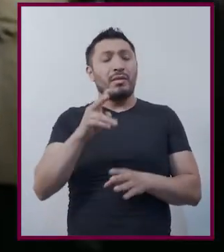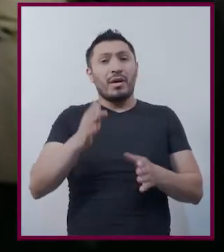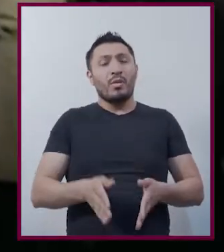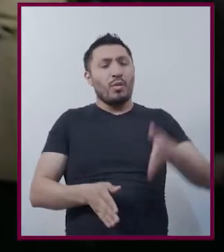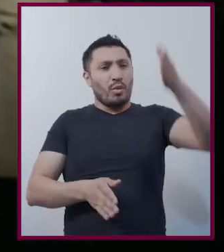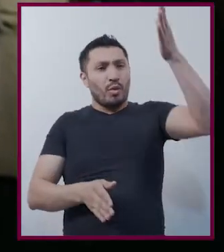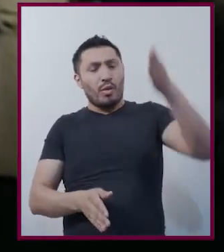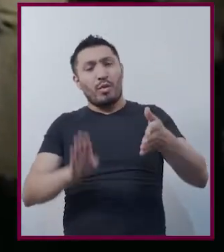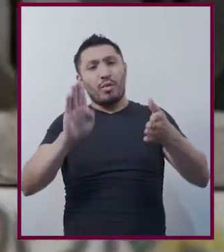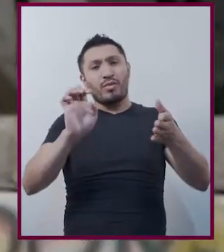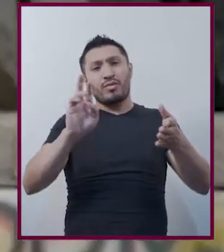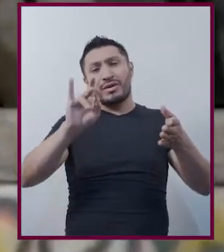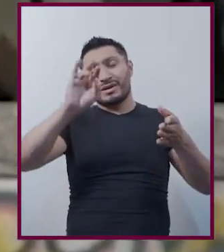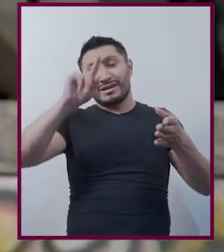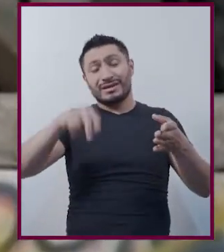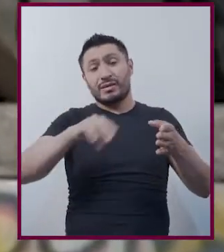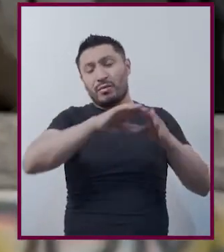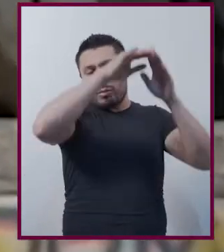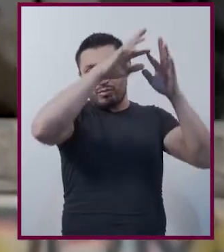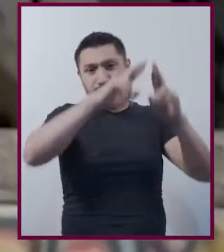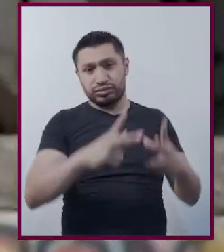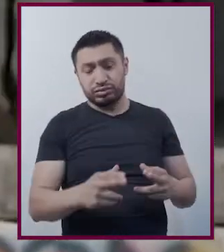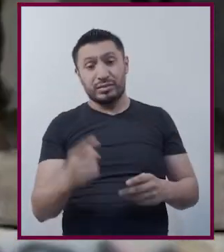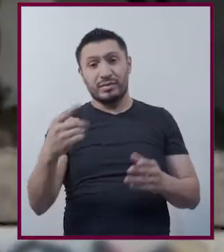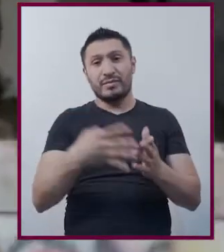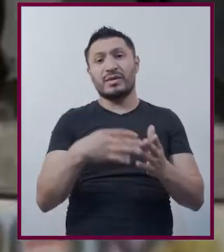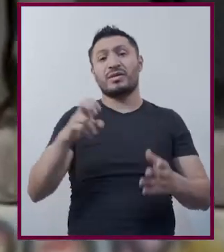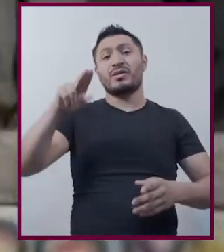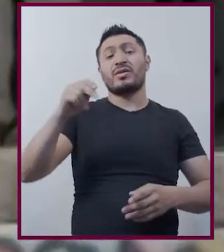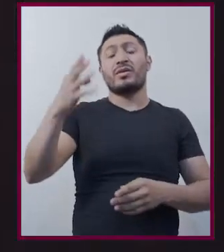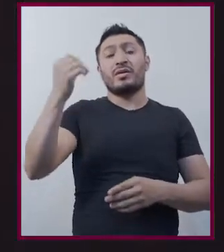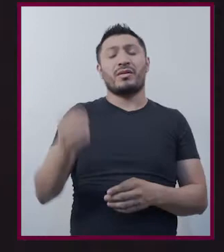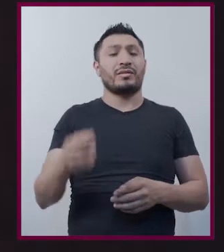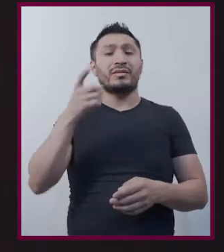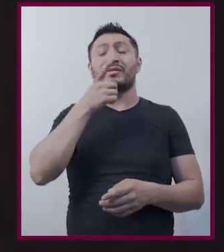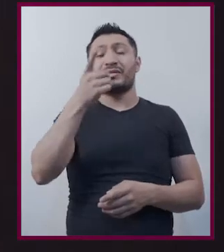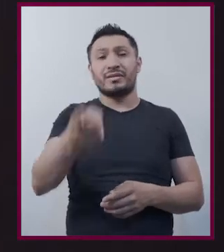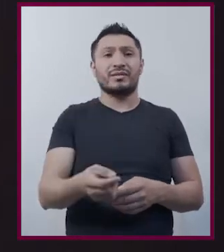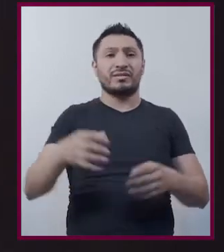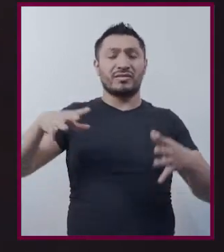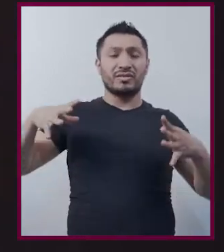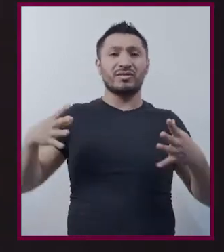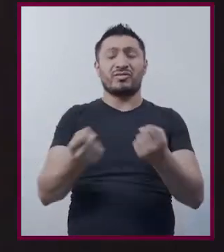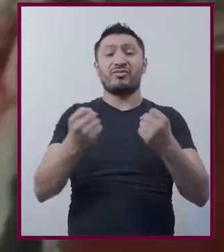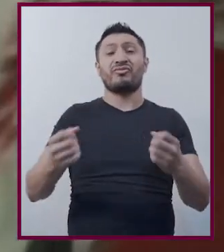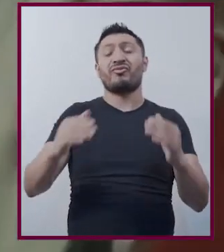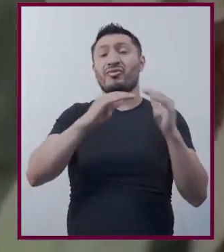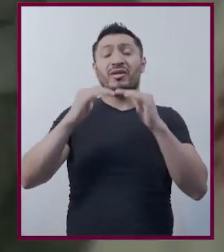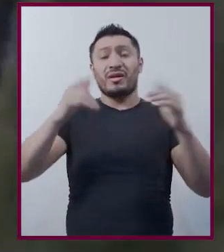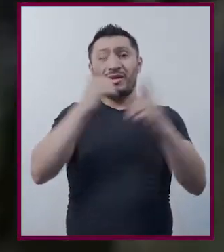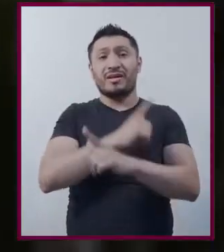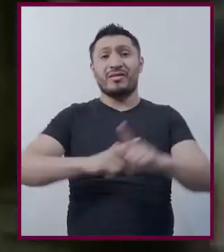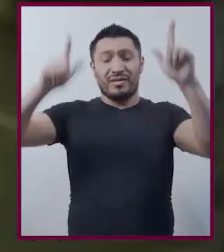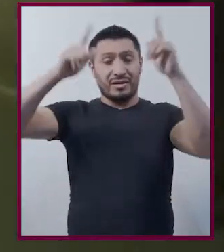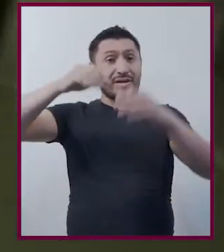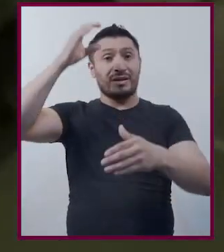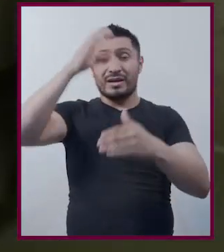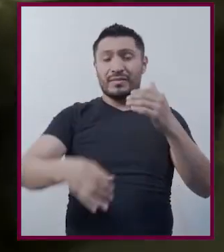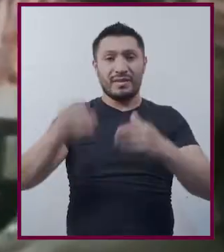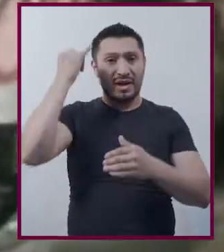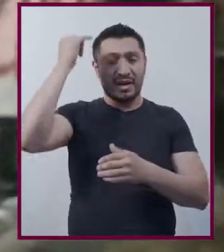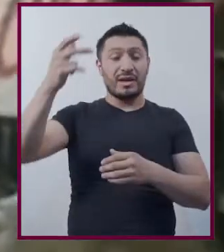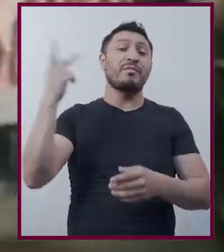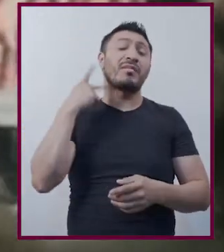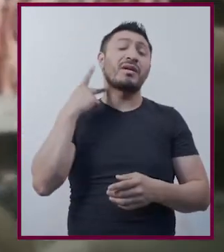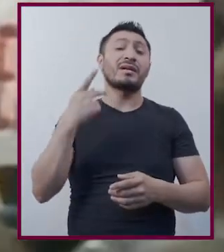en 1989 planteó que el triunfo de la democracia liberal es el punto final de la ideología política. Como